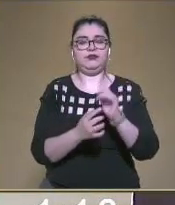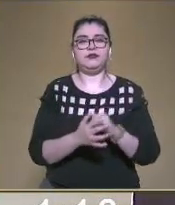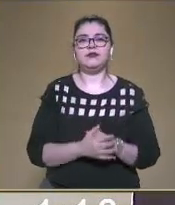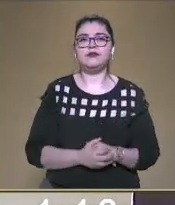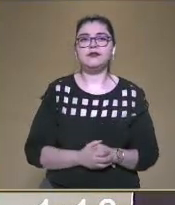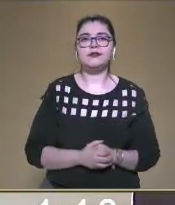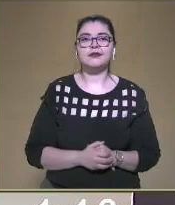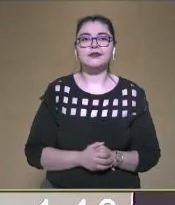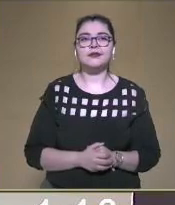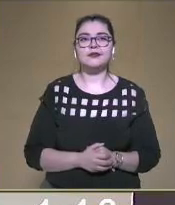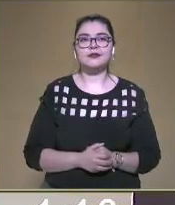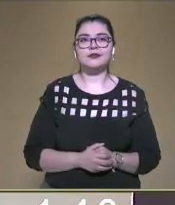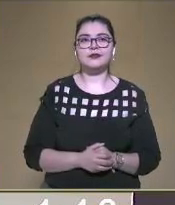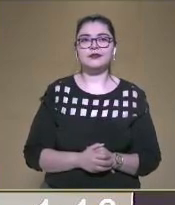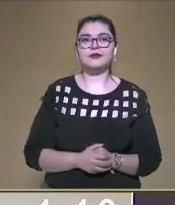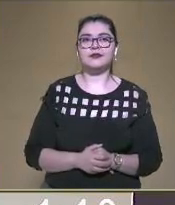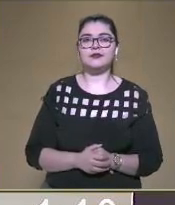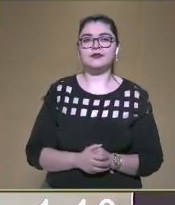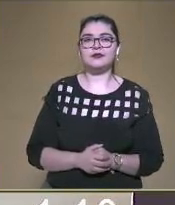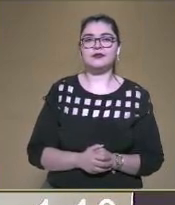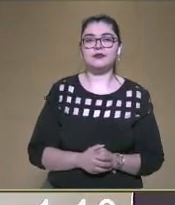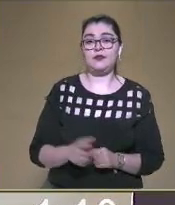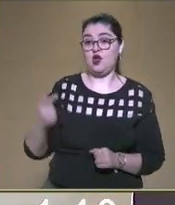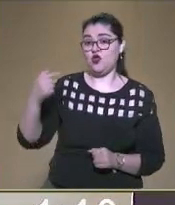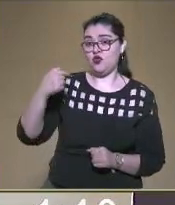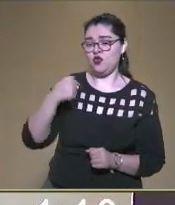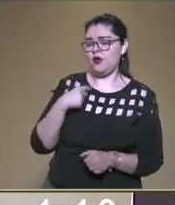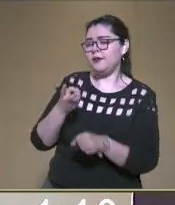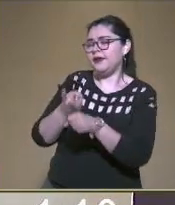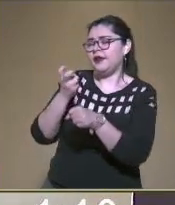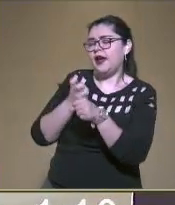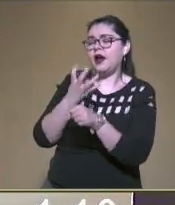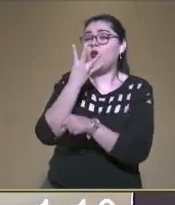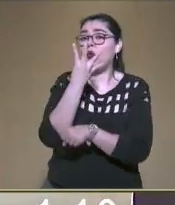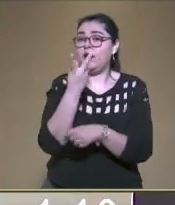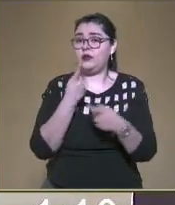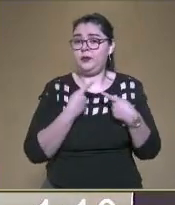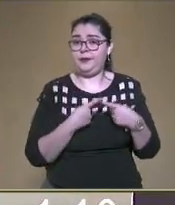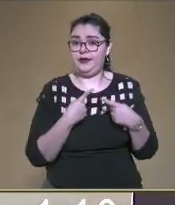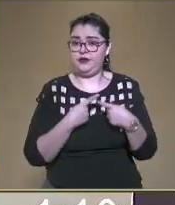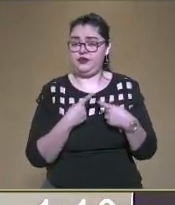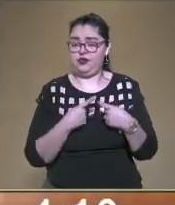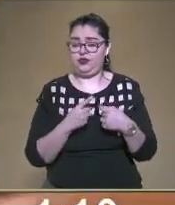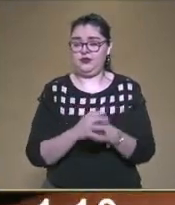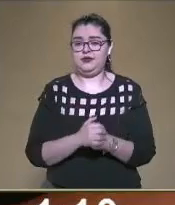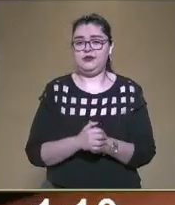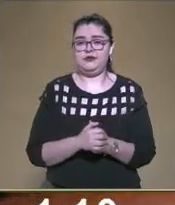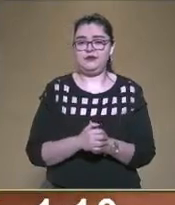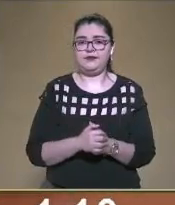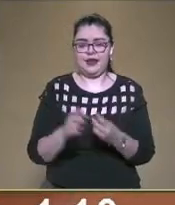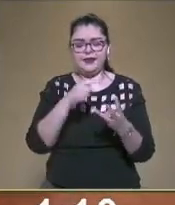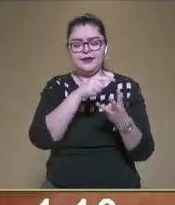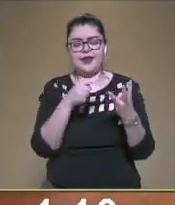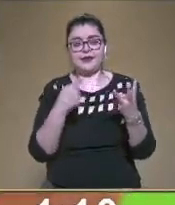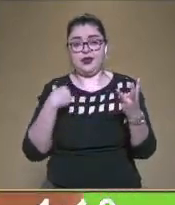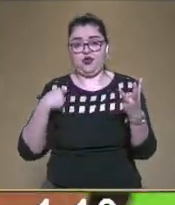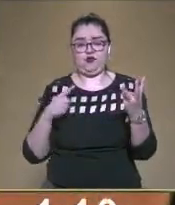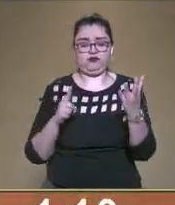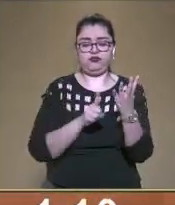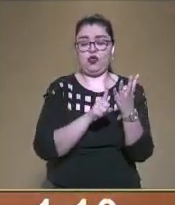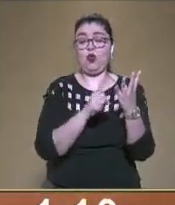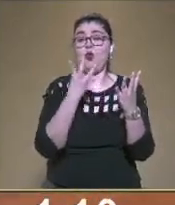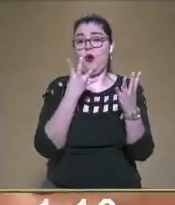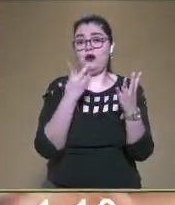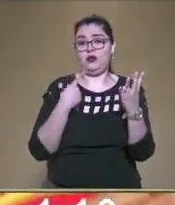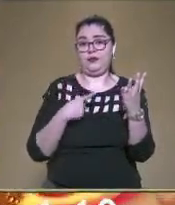bien, maestro. Pues yo invité a 4 personas, bueno, conmigo 4, ¿verdad? Y partí, así como usted lo hizo